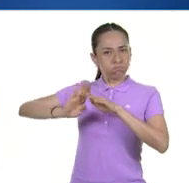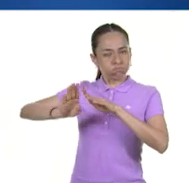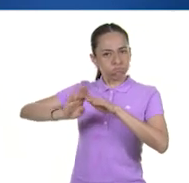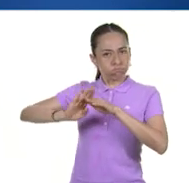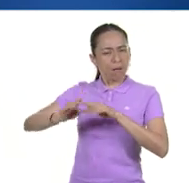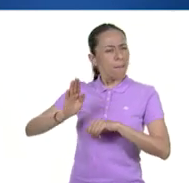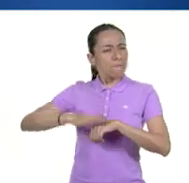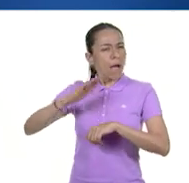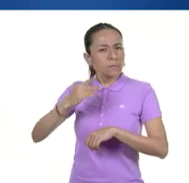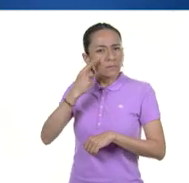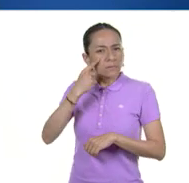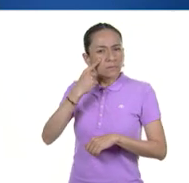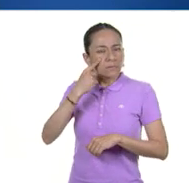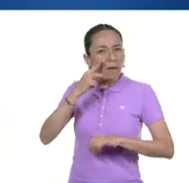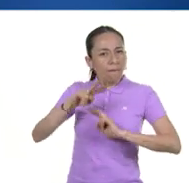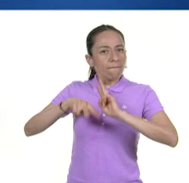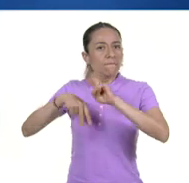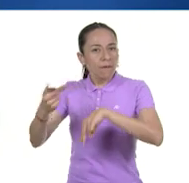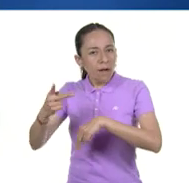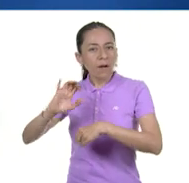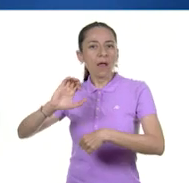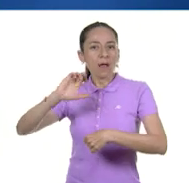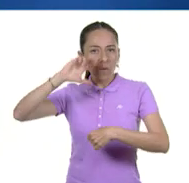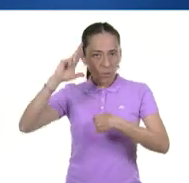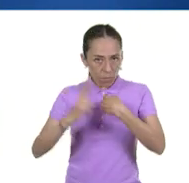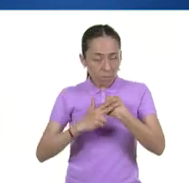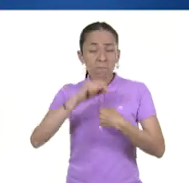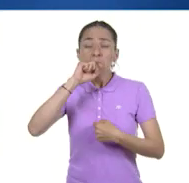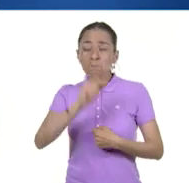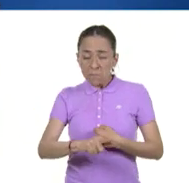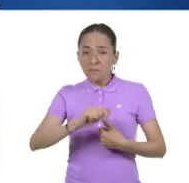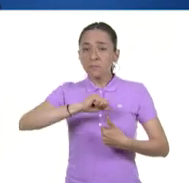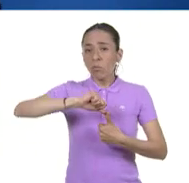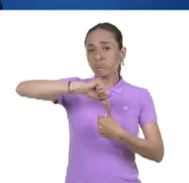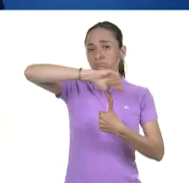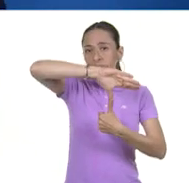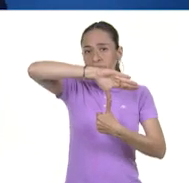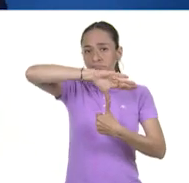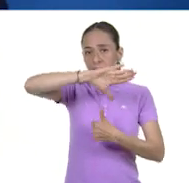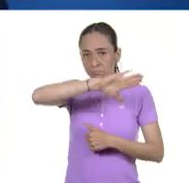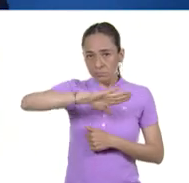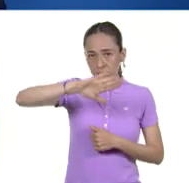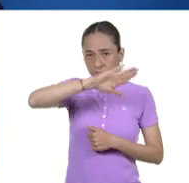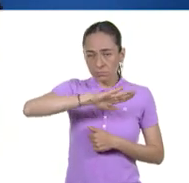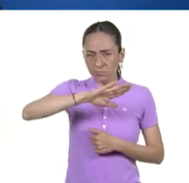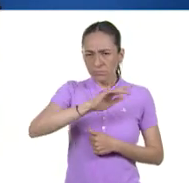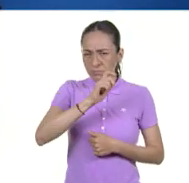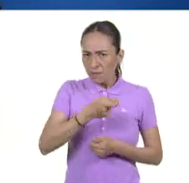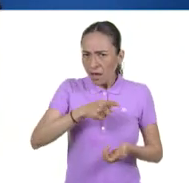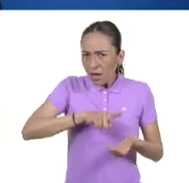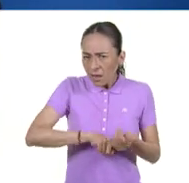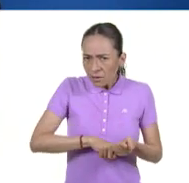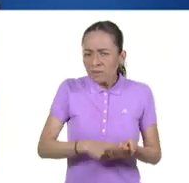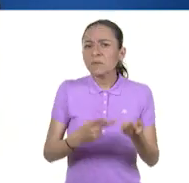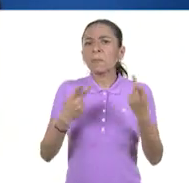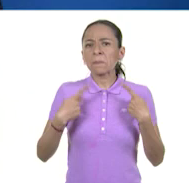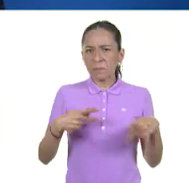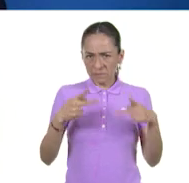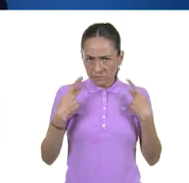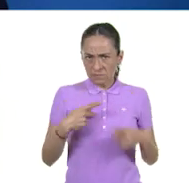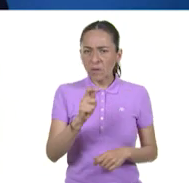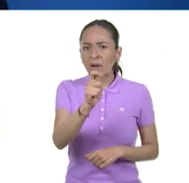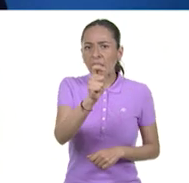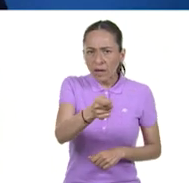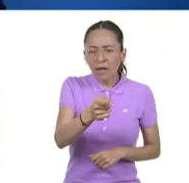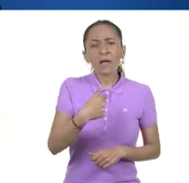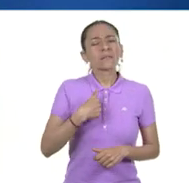se dirigen a Europa y América del Norte y están constituidos por individuos que buscan